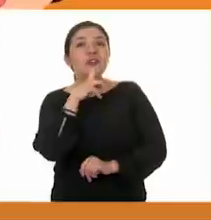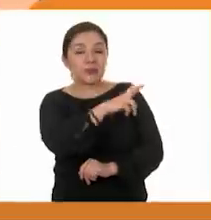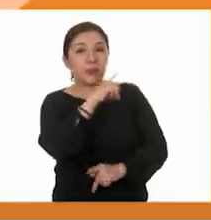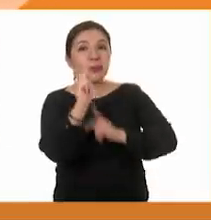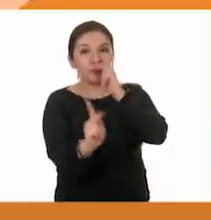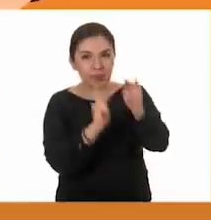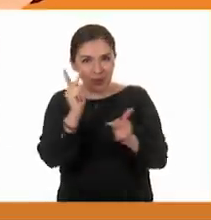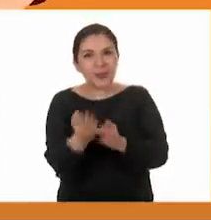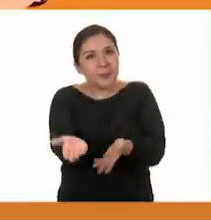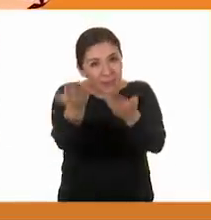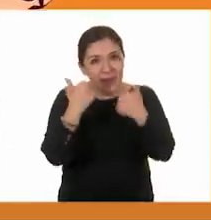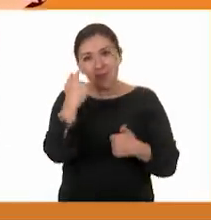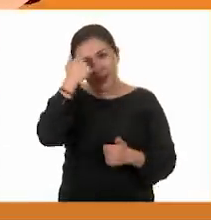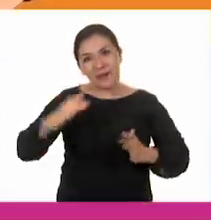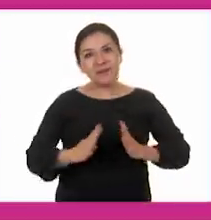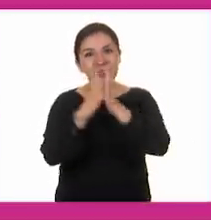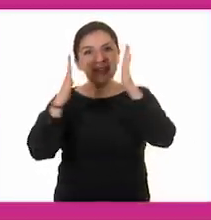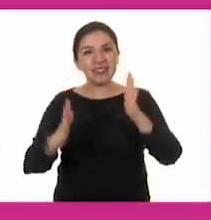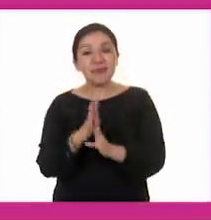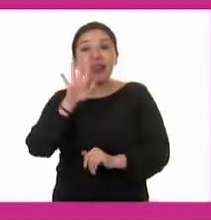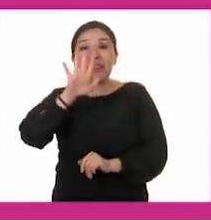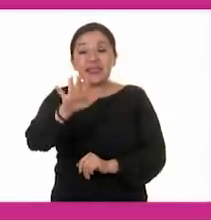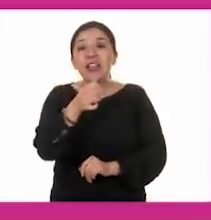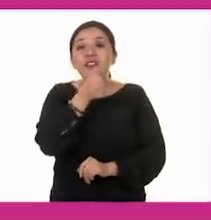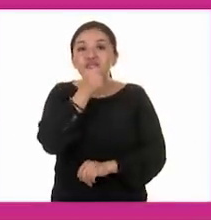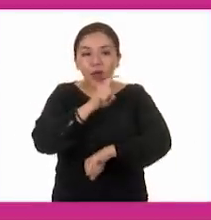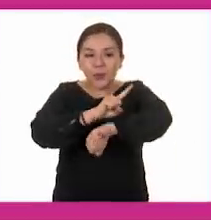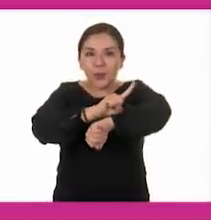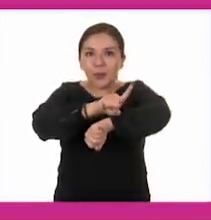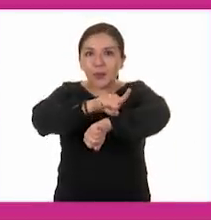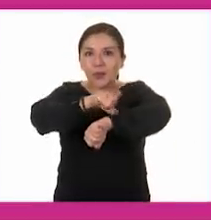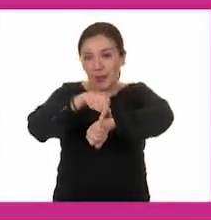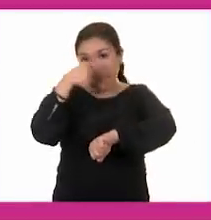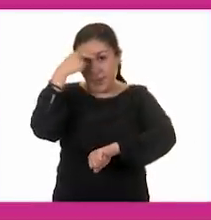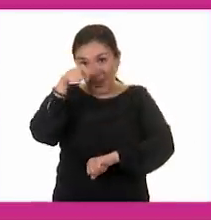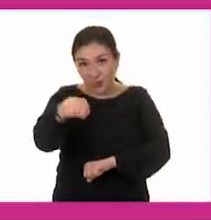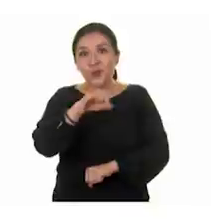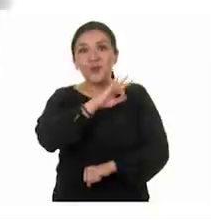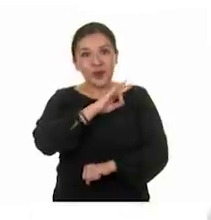la pregunta, ven a participar.